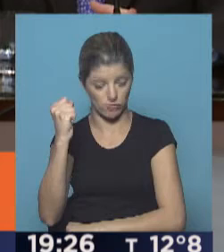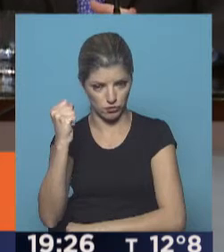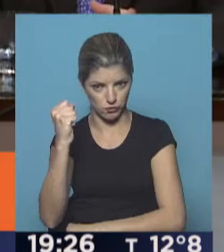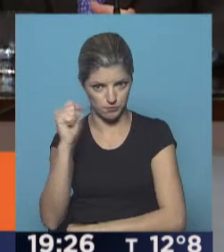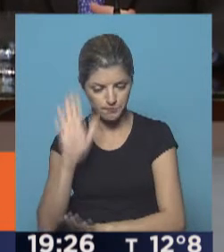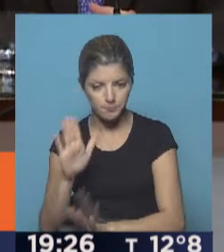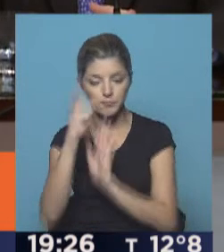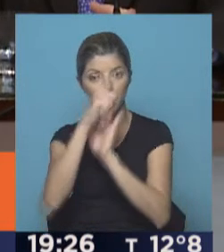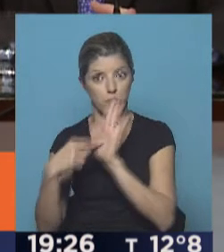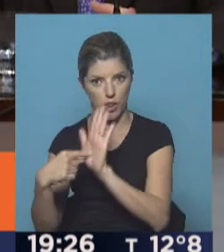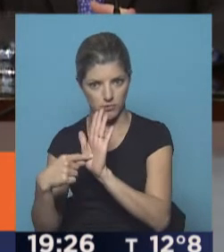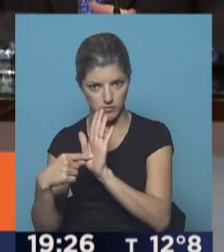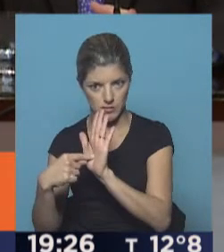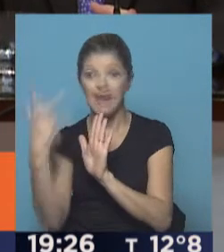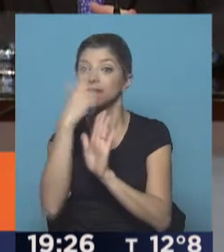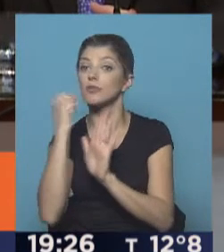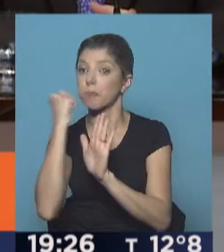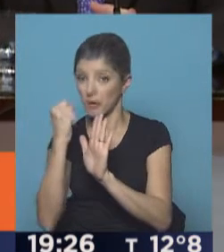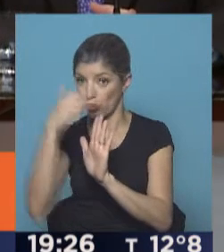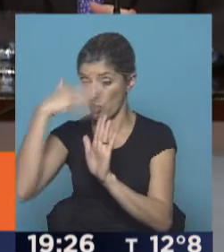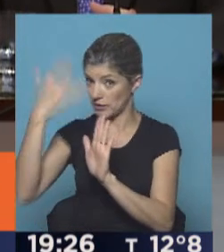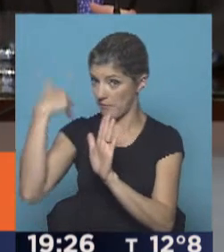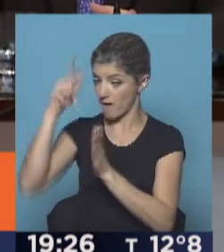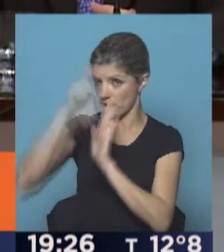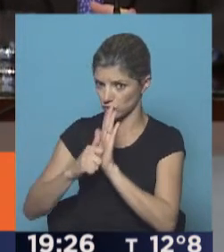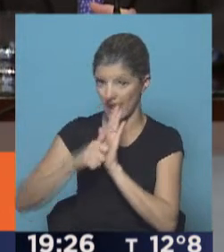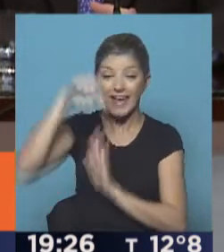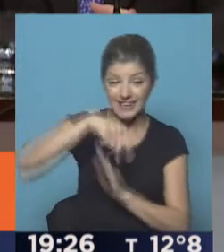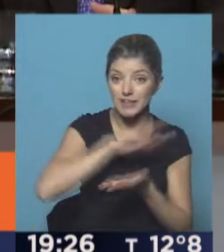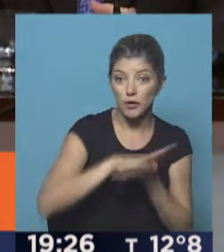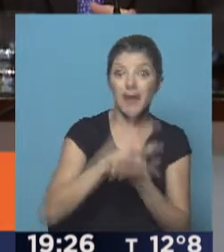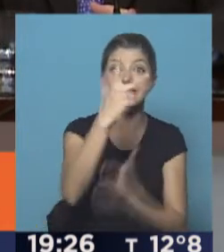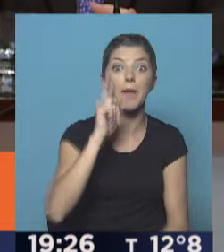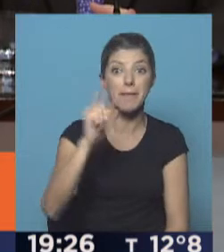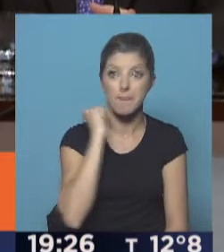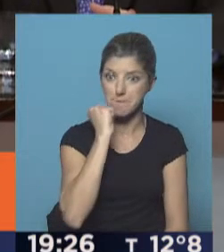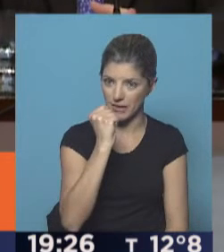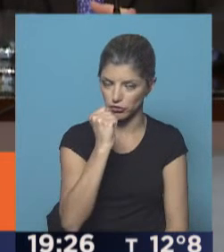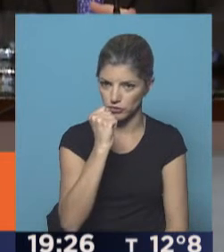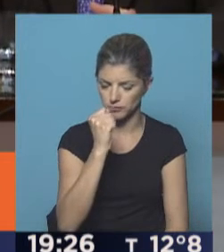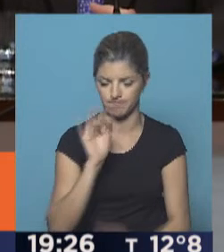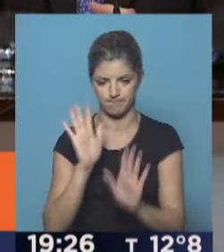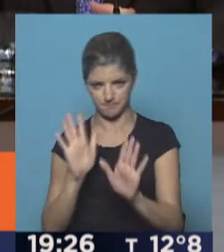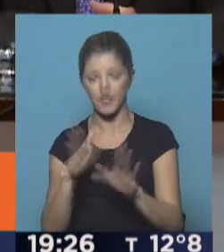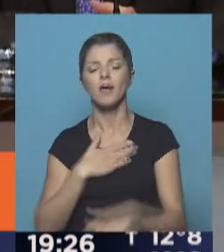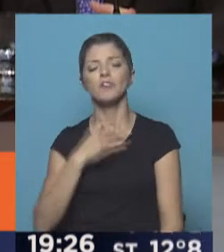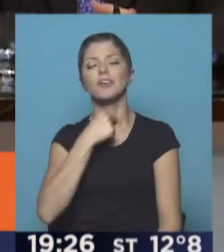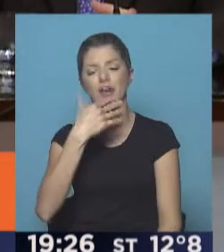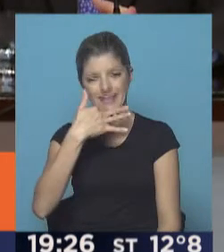¿no? 300 pesos, la última factura, y la nueva 3.000 pesos. Yo lo que quiero interpretar es lo siguiente, si